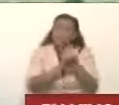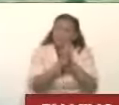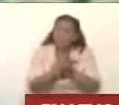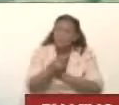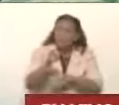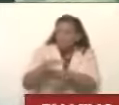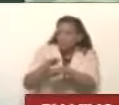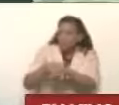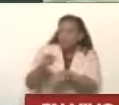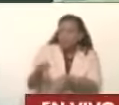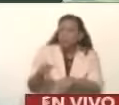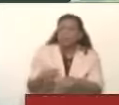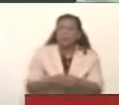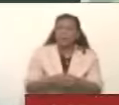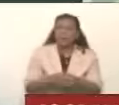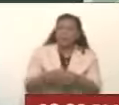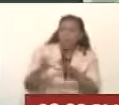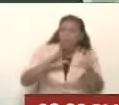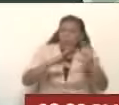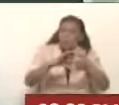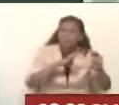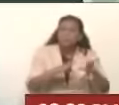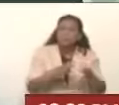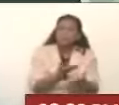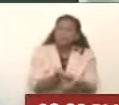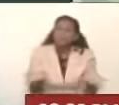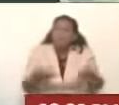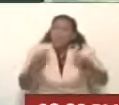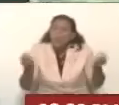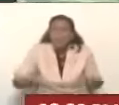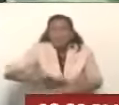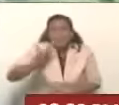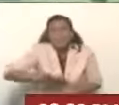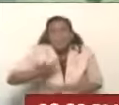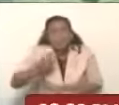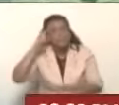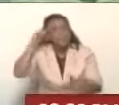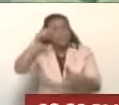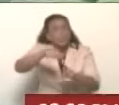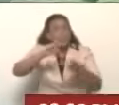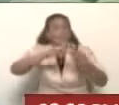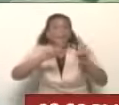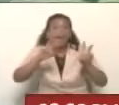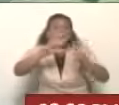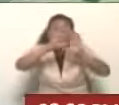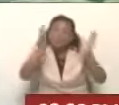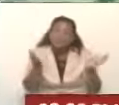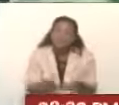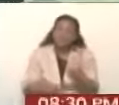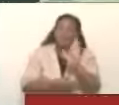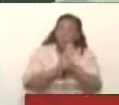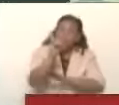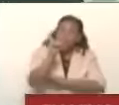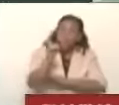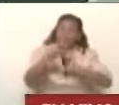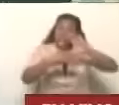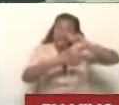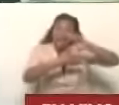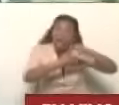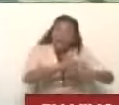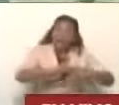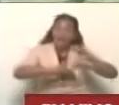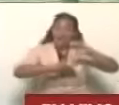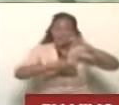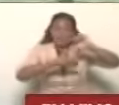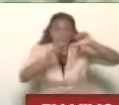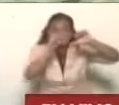usted comunique, que usted exprese cuán importante es la paz para el desarrollo de este continente chambón y